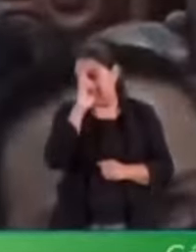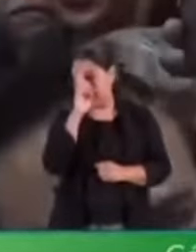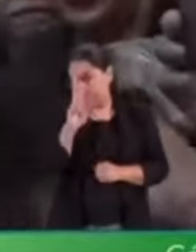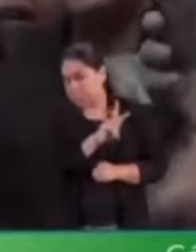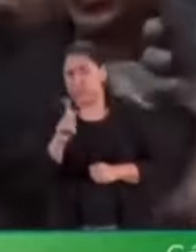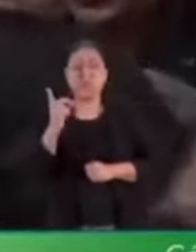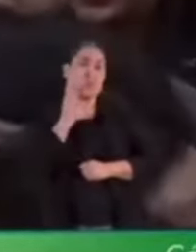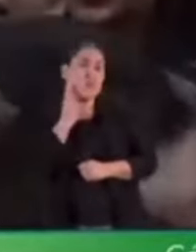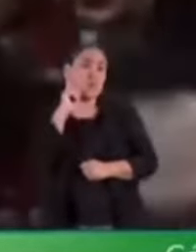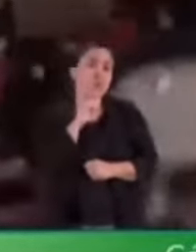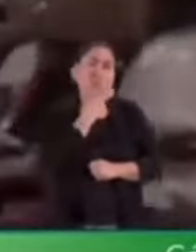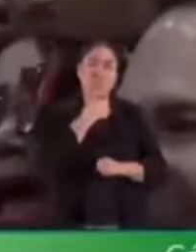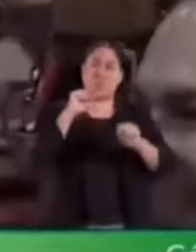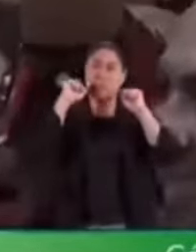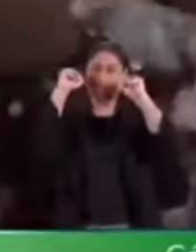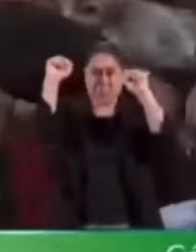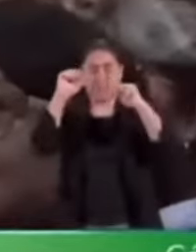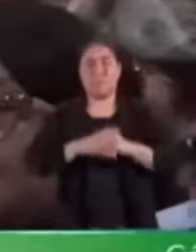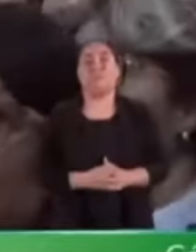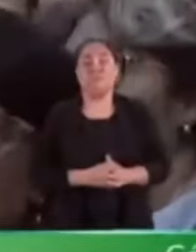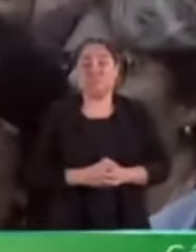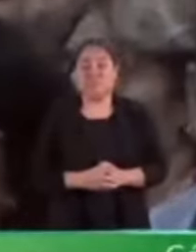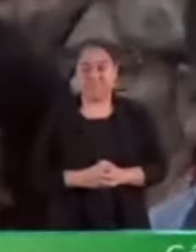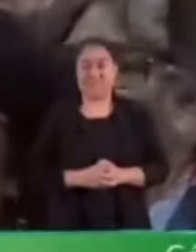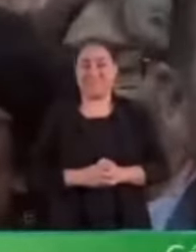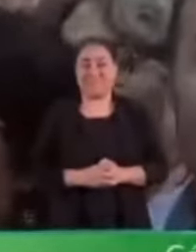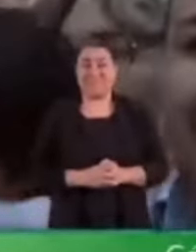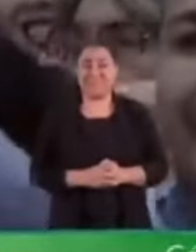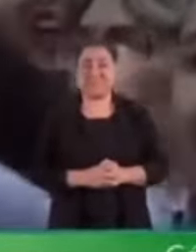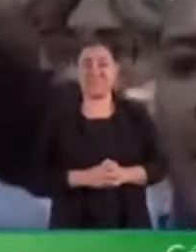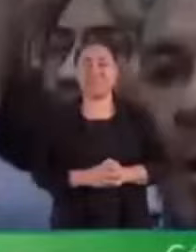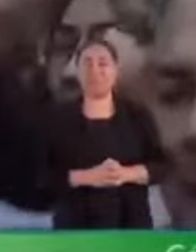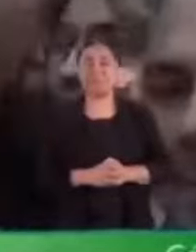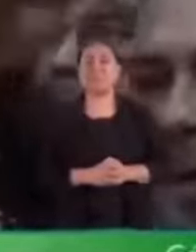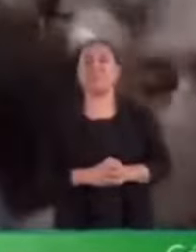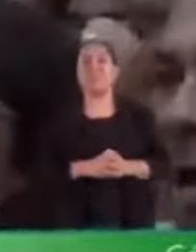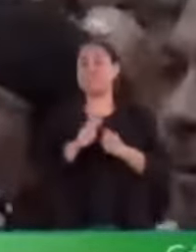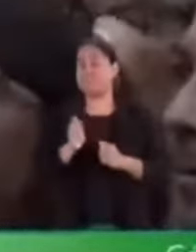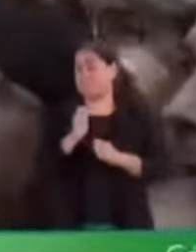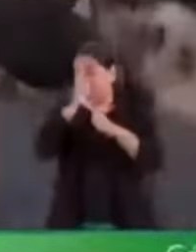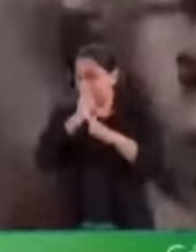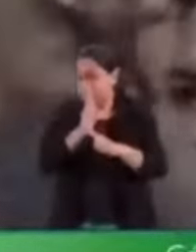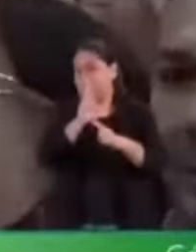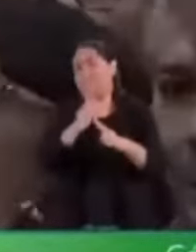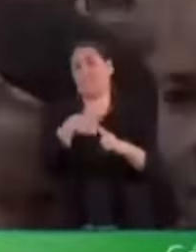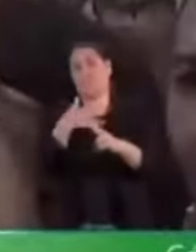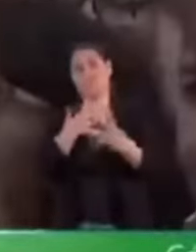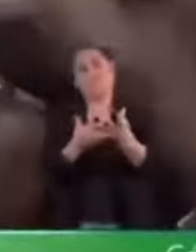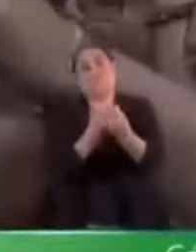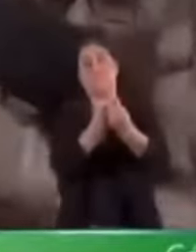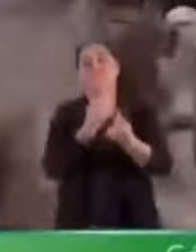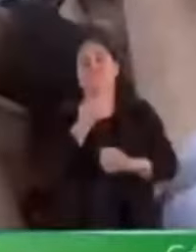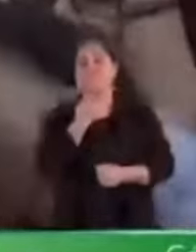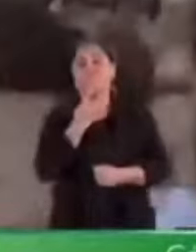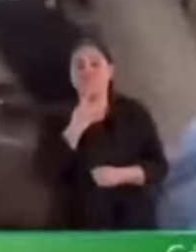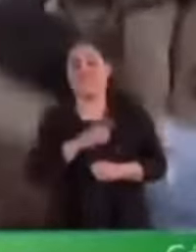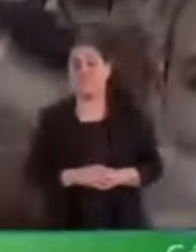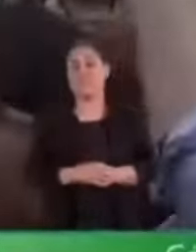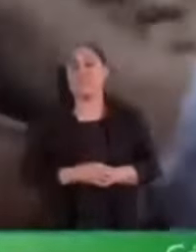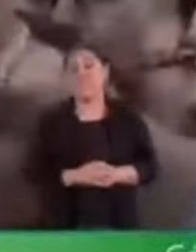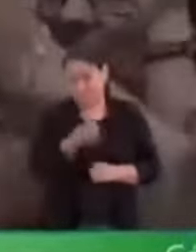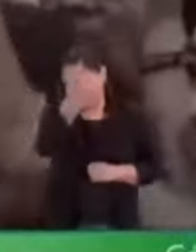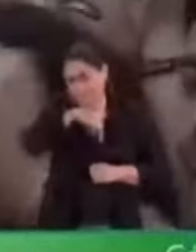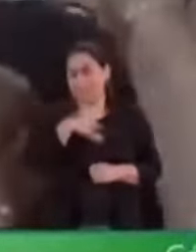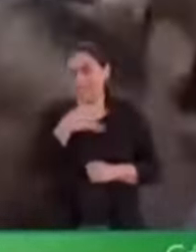de diputados y diputadas! ¡Es un honor estar con Obrador! ¡Es un honor estar